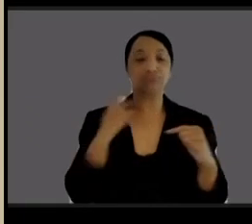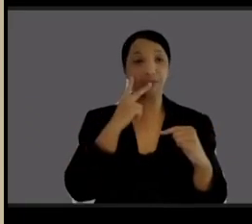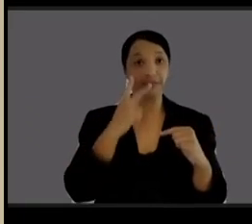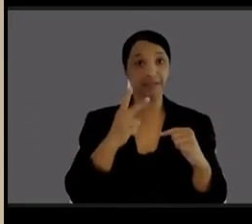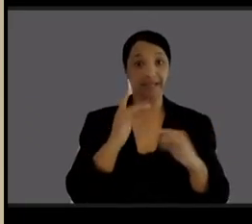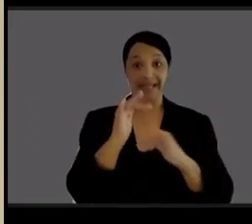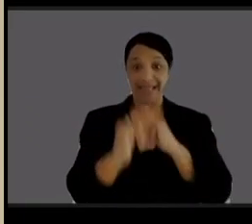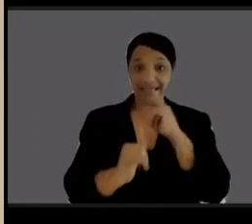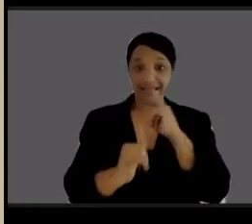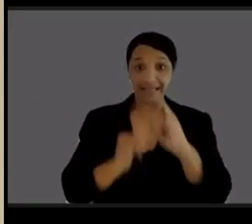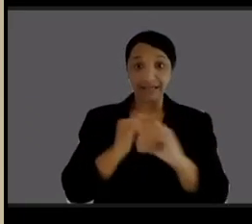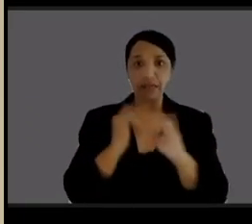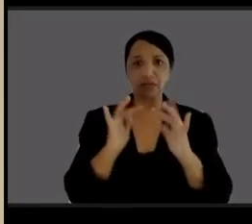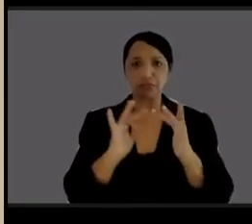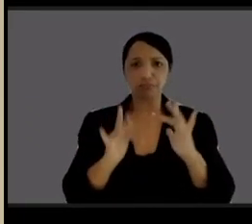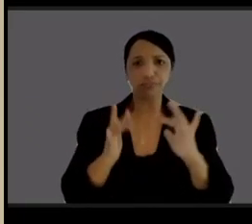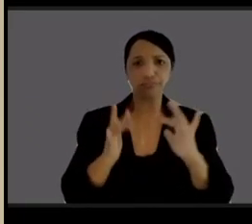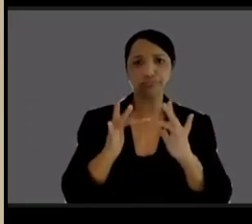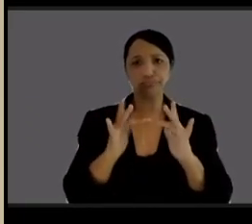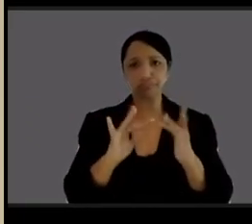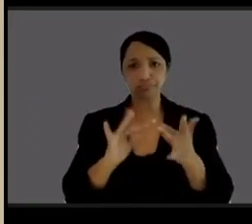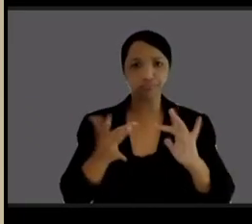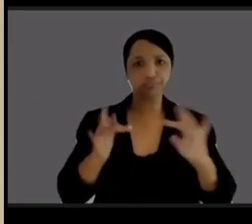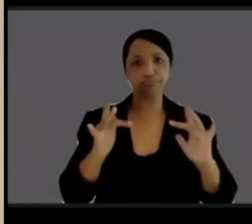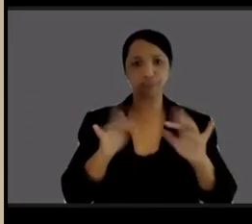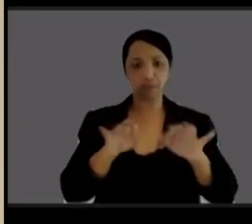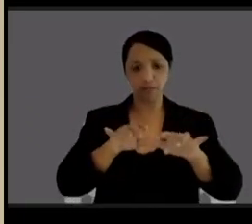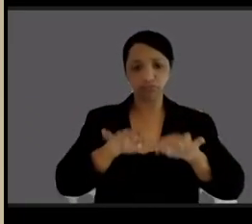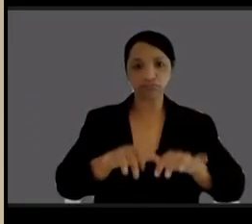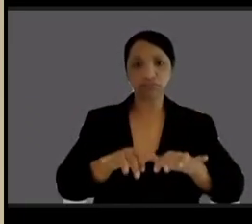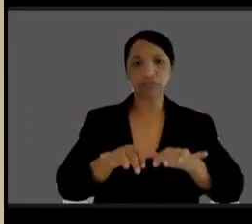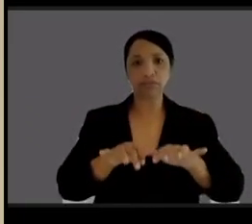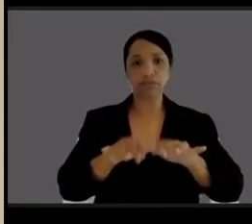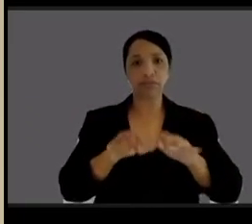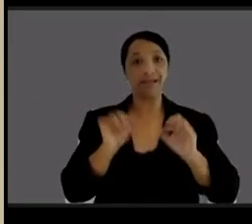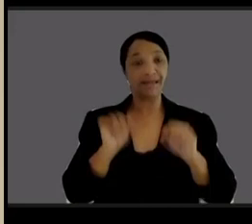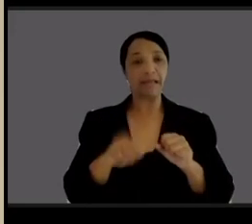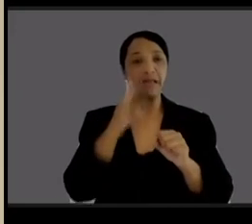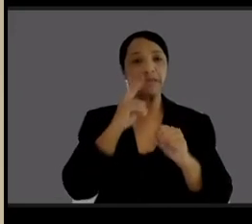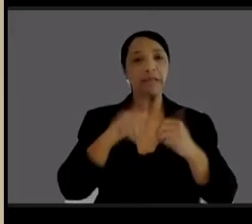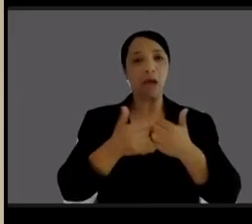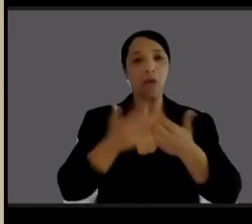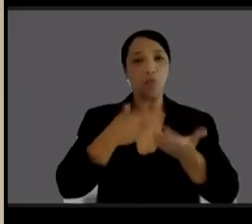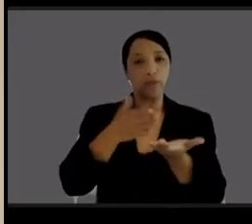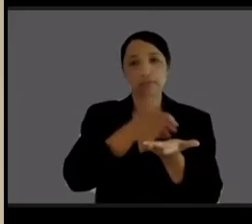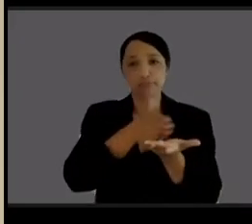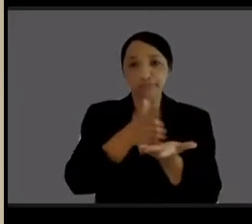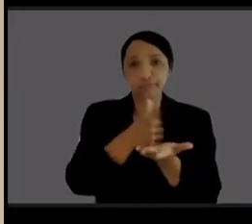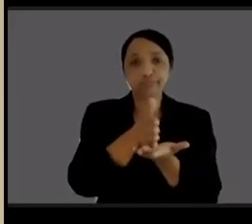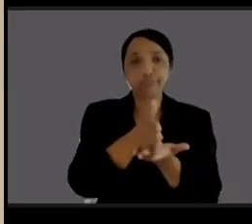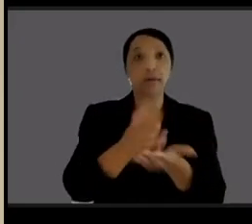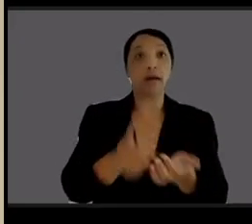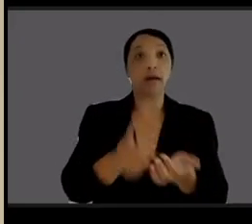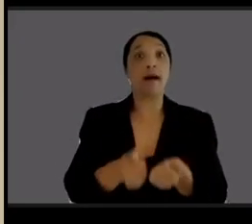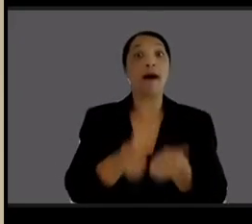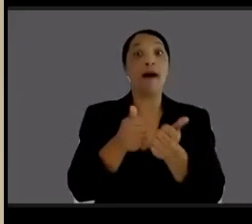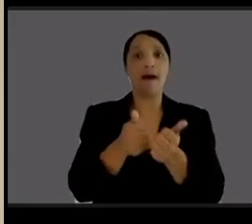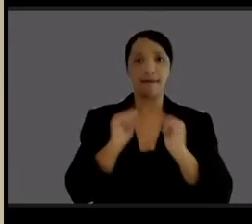desafíos enormes y complejos. El Internet nos ayudará a poder